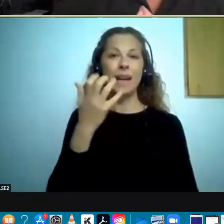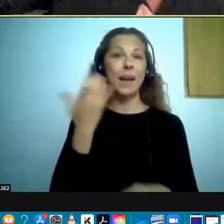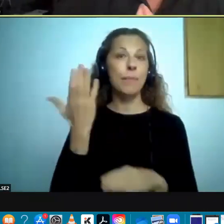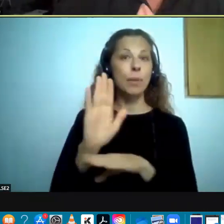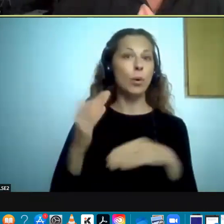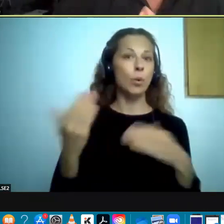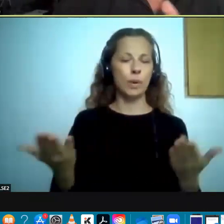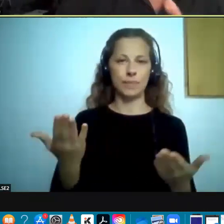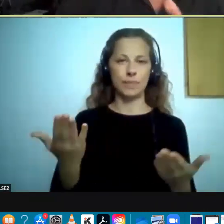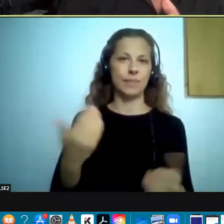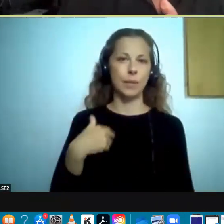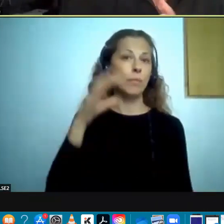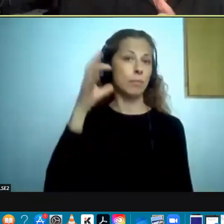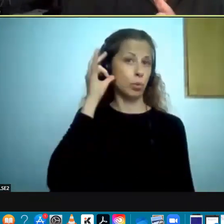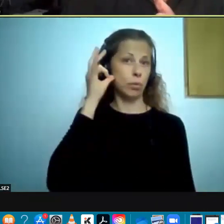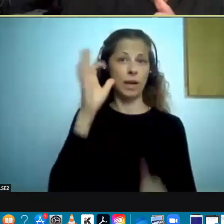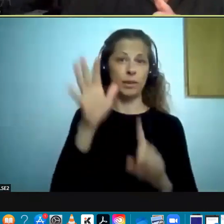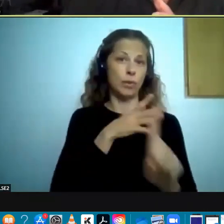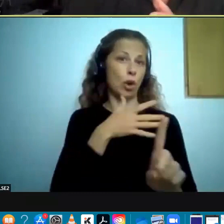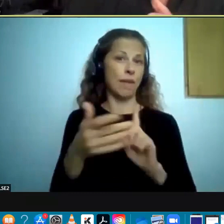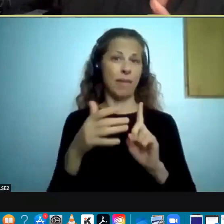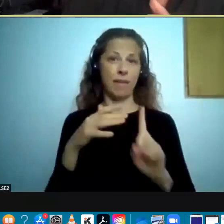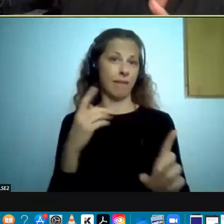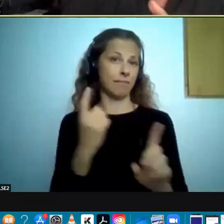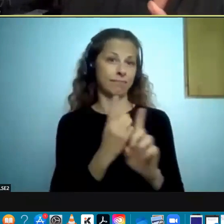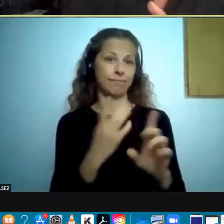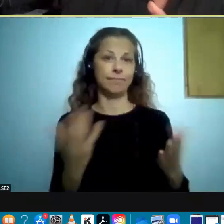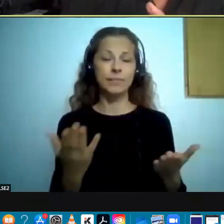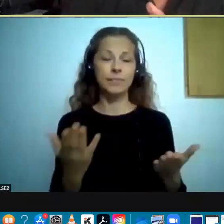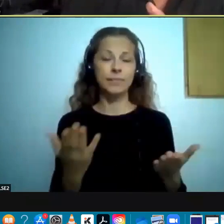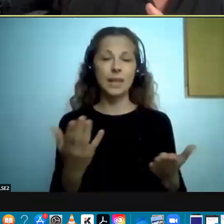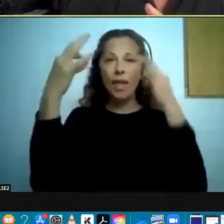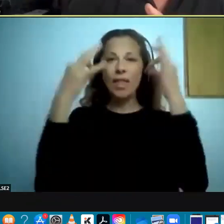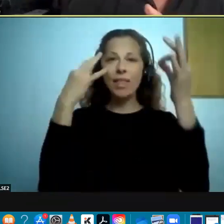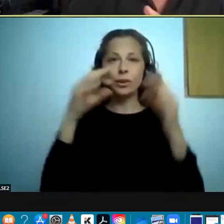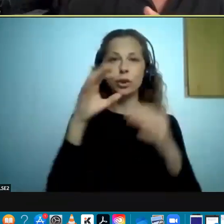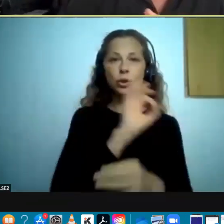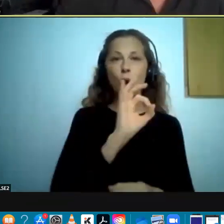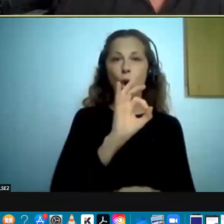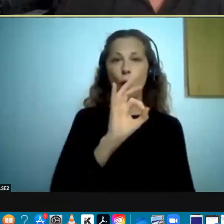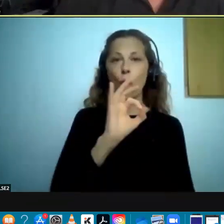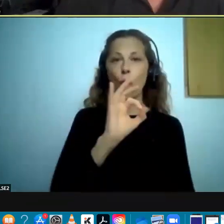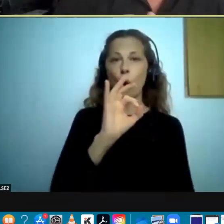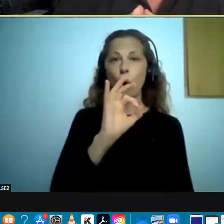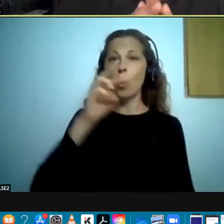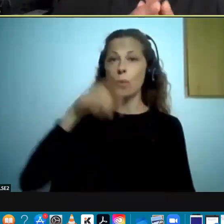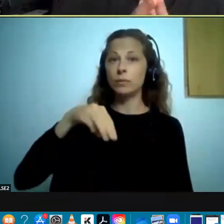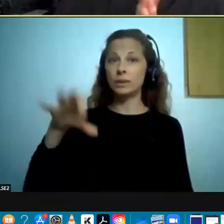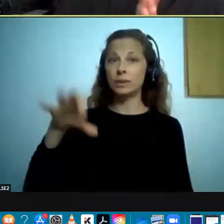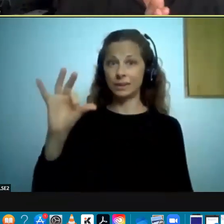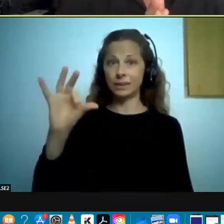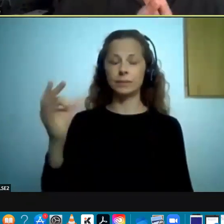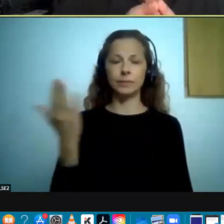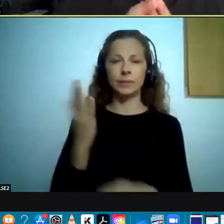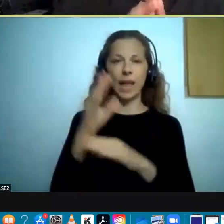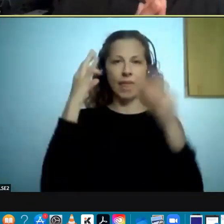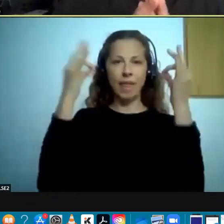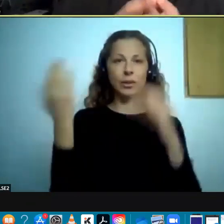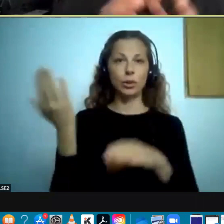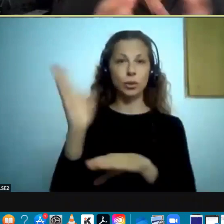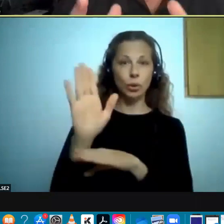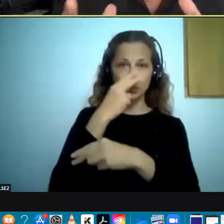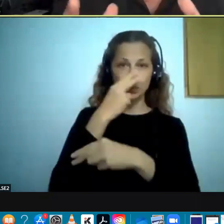violencia contra las mujeres, ¿no? Según datos de la Organización Mundial de la Salud, vemos que la